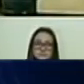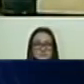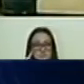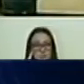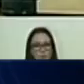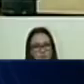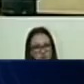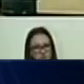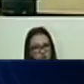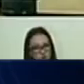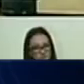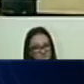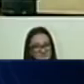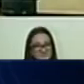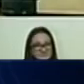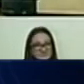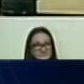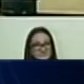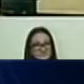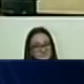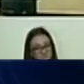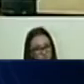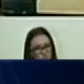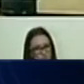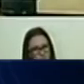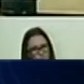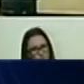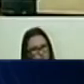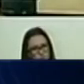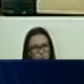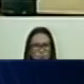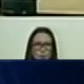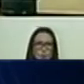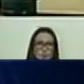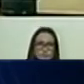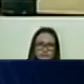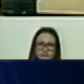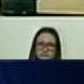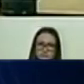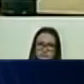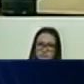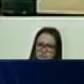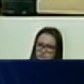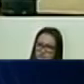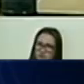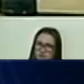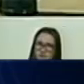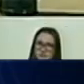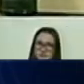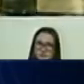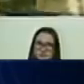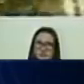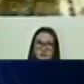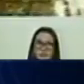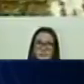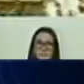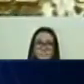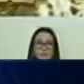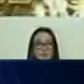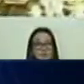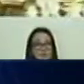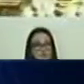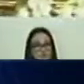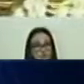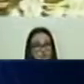Bolívar, bueno, que los acoge, se ven muy bonitos y bonitas ustedes ahí, verdaderamente, es un nuevo estilo